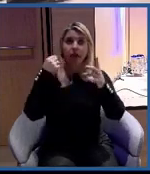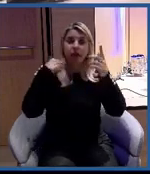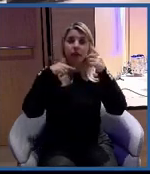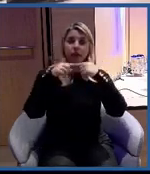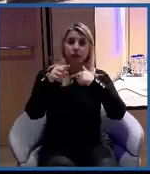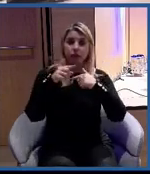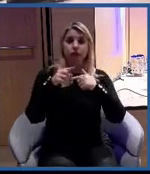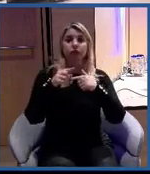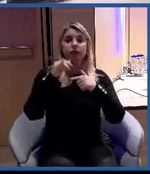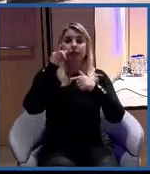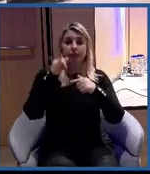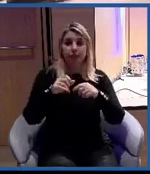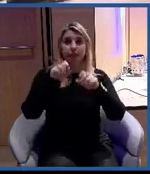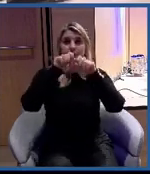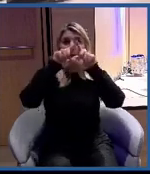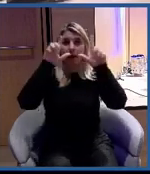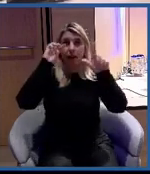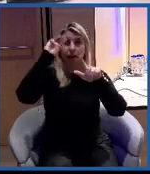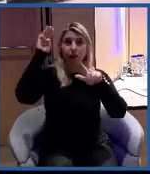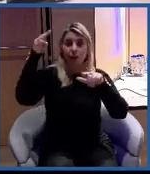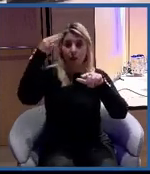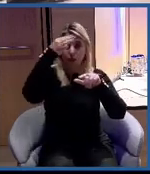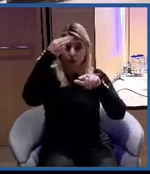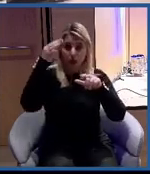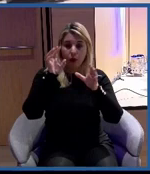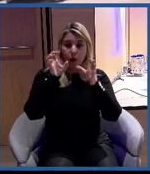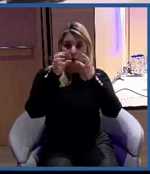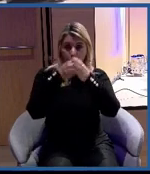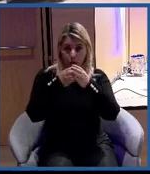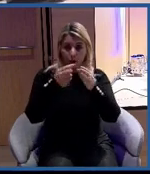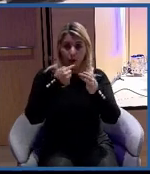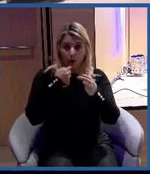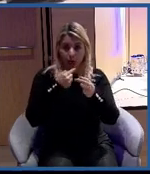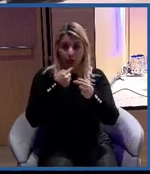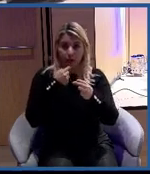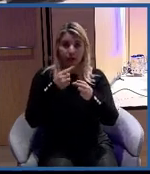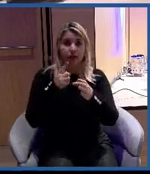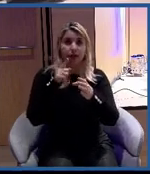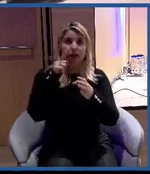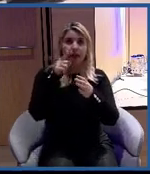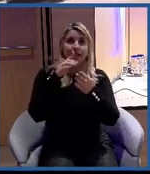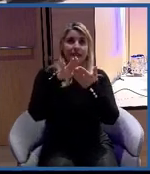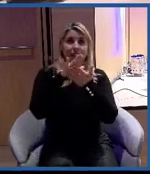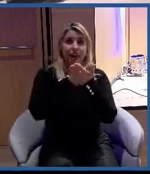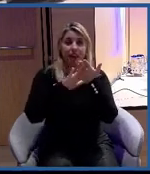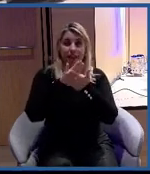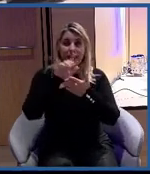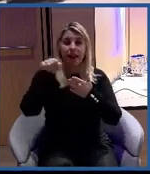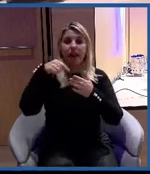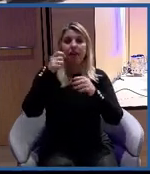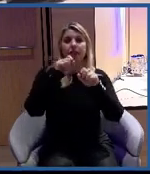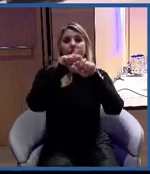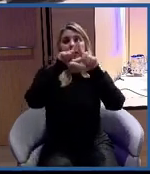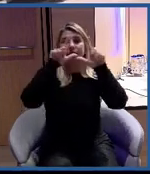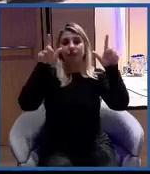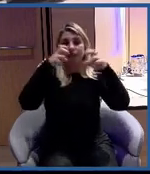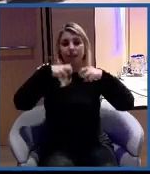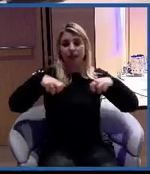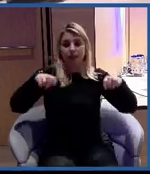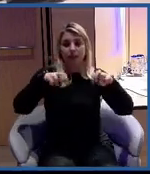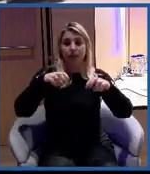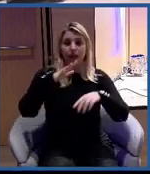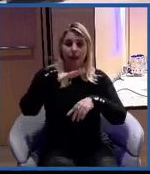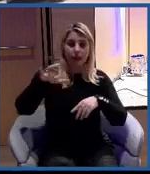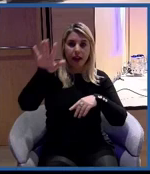del partido y si no había nada en la página del partido ahí sí íbamos a la cámara nacional electoral y nos encontrábamos